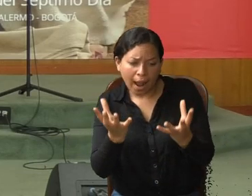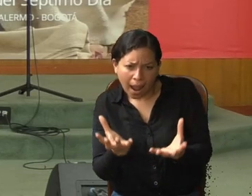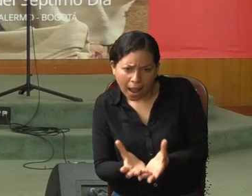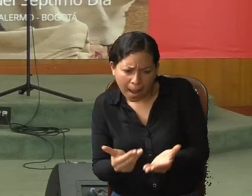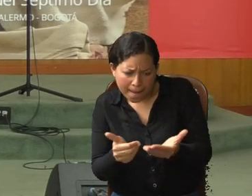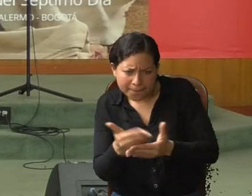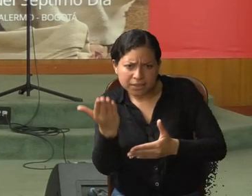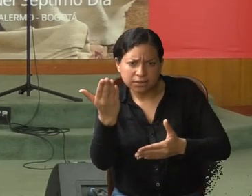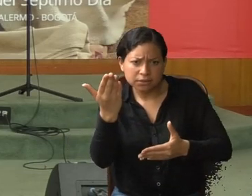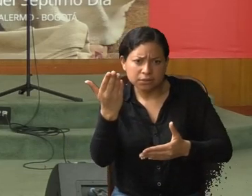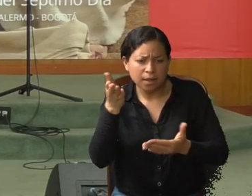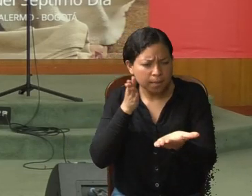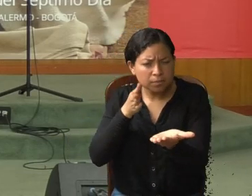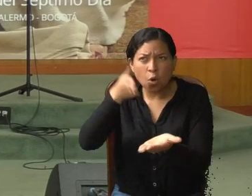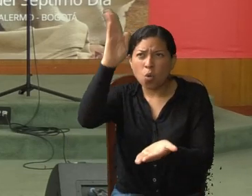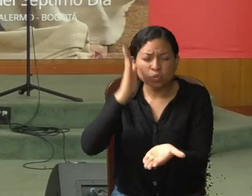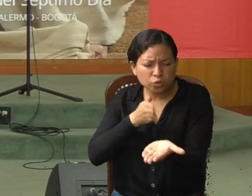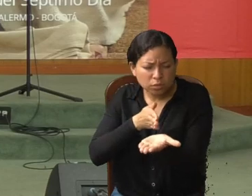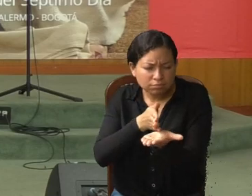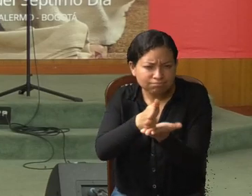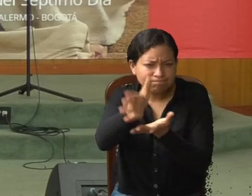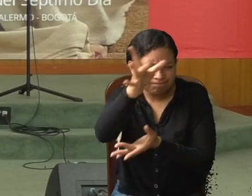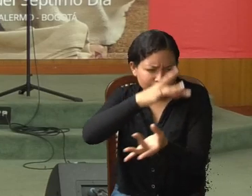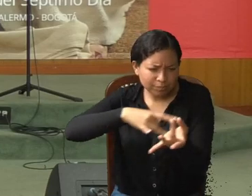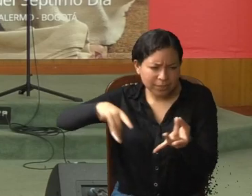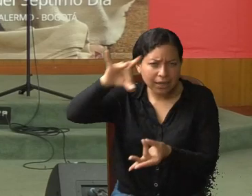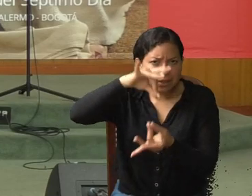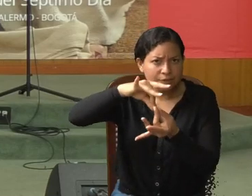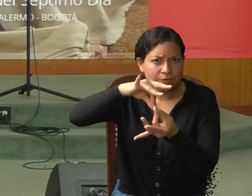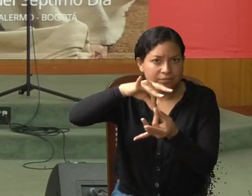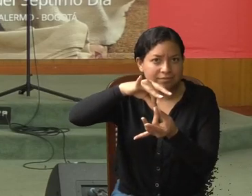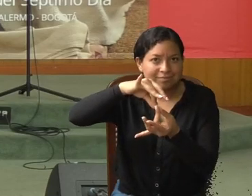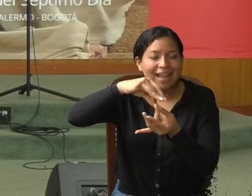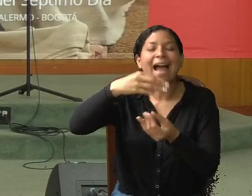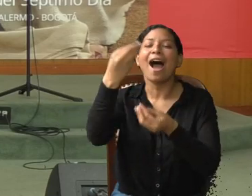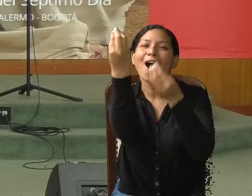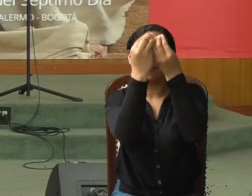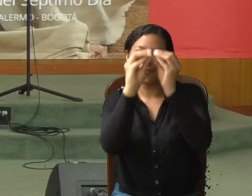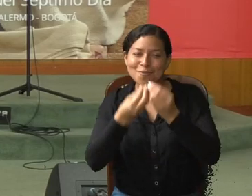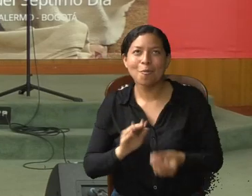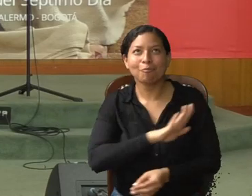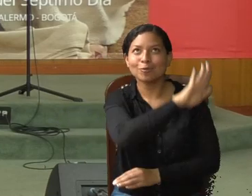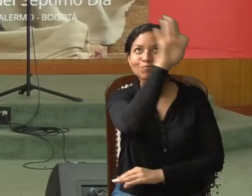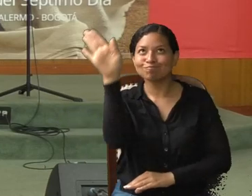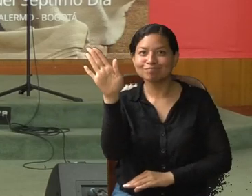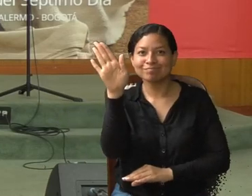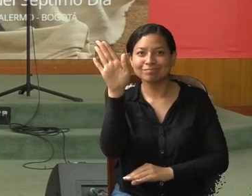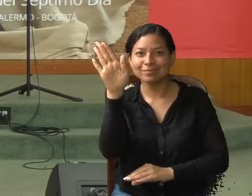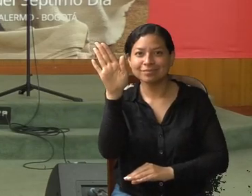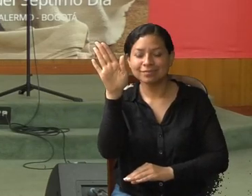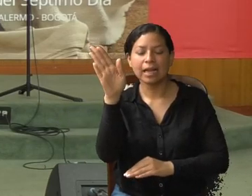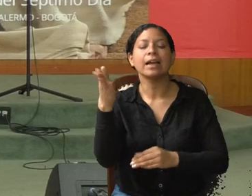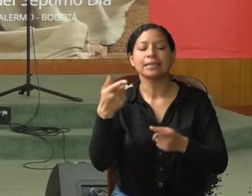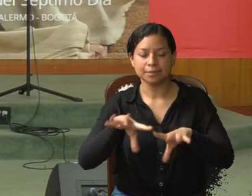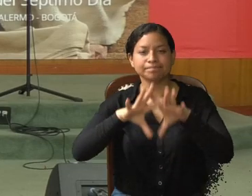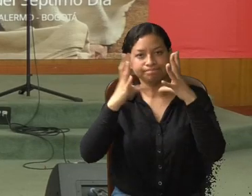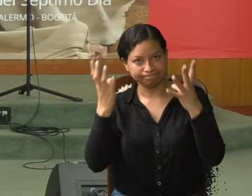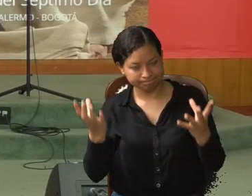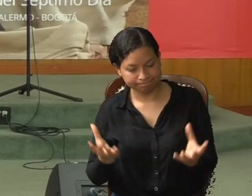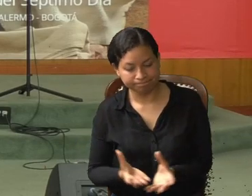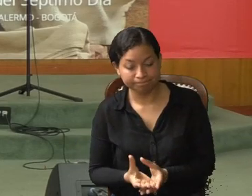que preexistía, un Dios perfecto, los cielos y la tierra. ¿Estamos claros? Y es un Dios